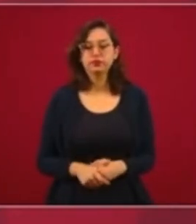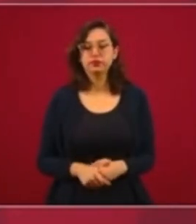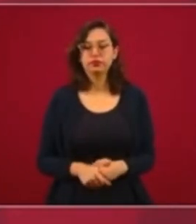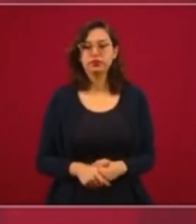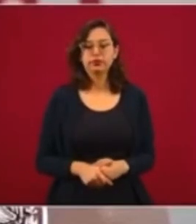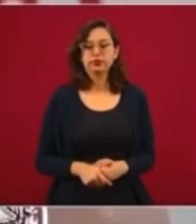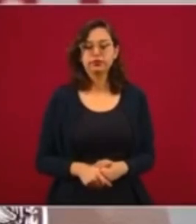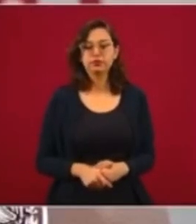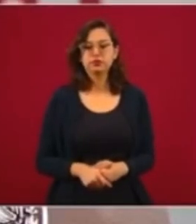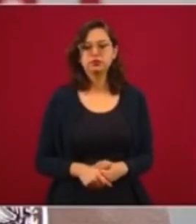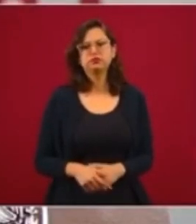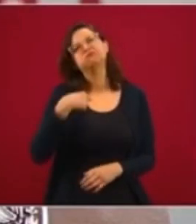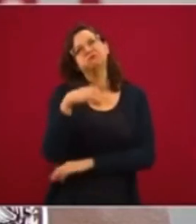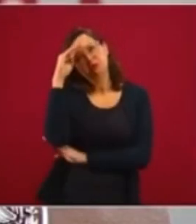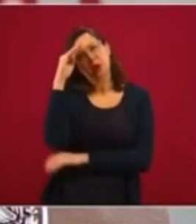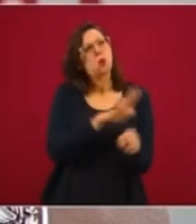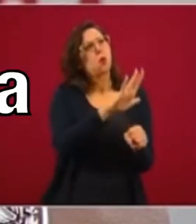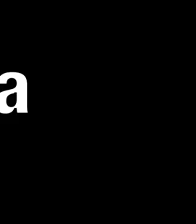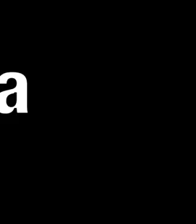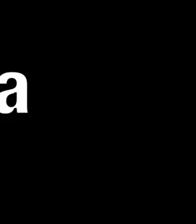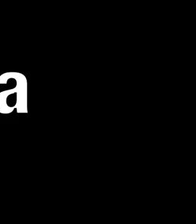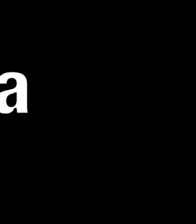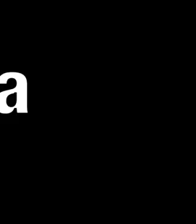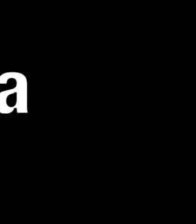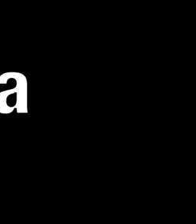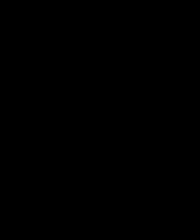Yo estoy pensando dónde me voy a quedar porque tengo amigos también allá.